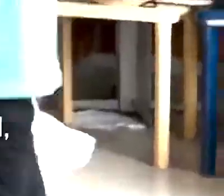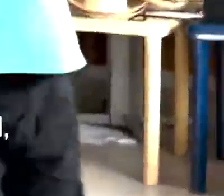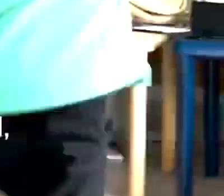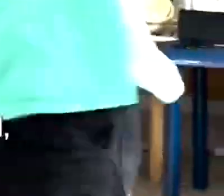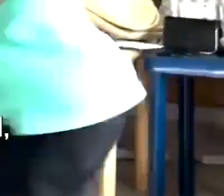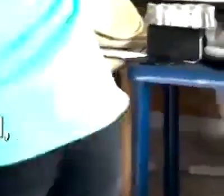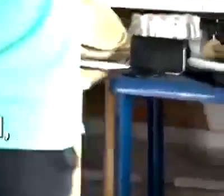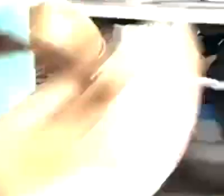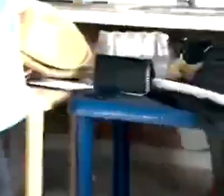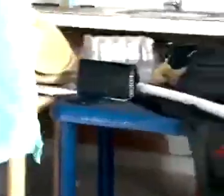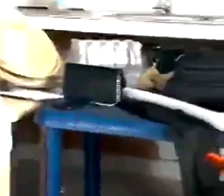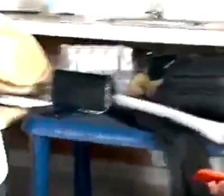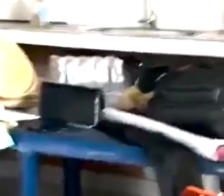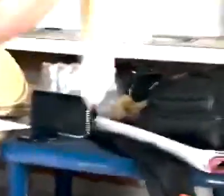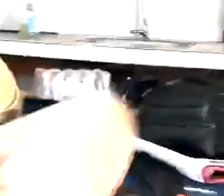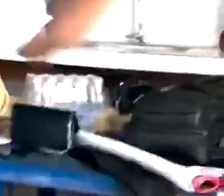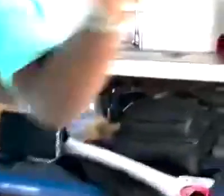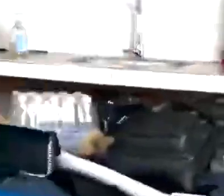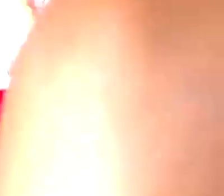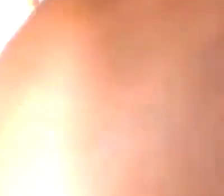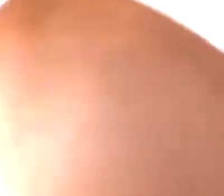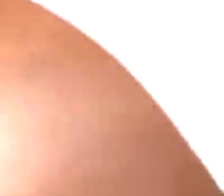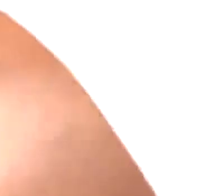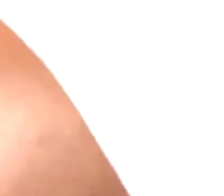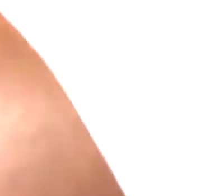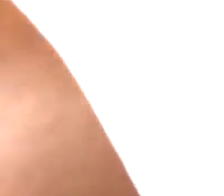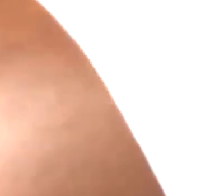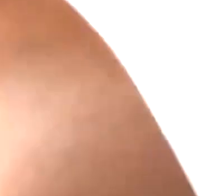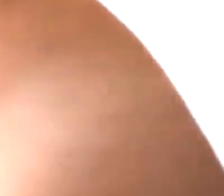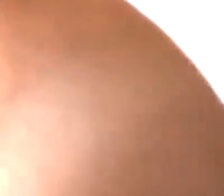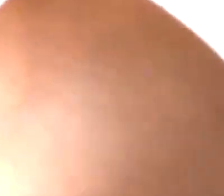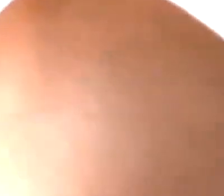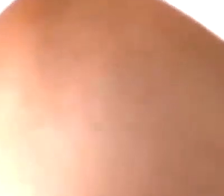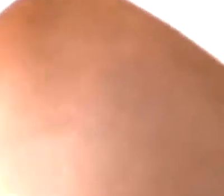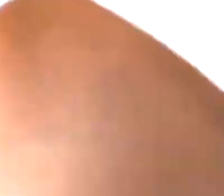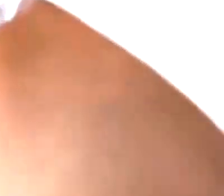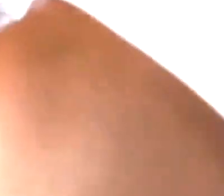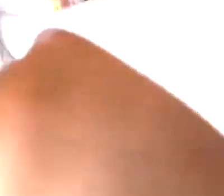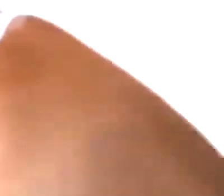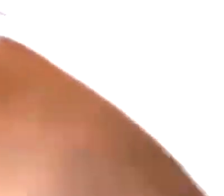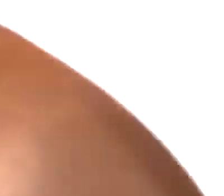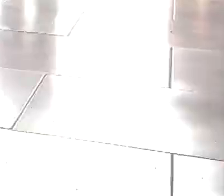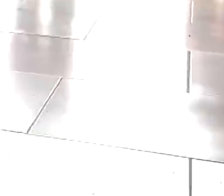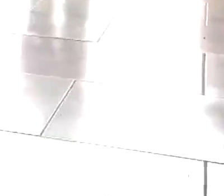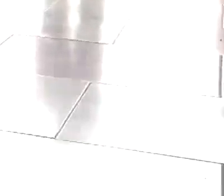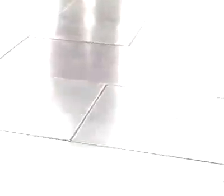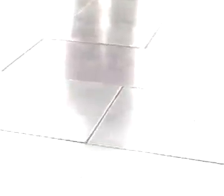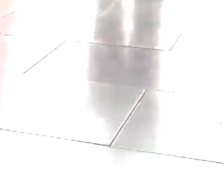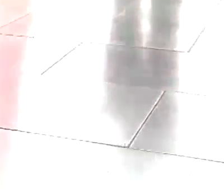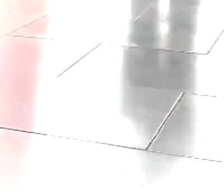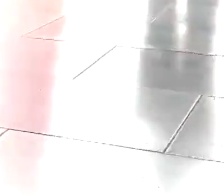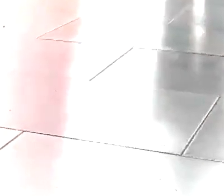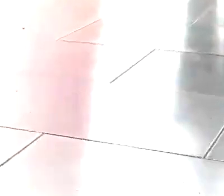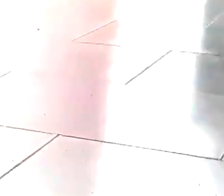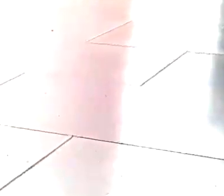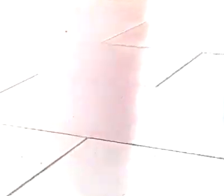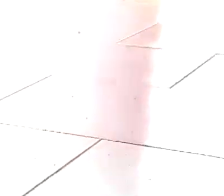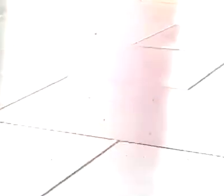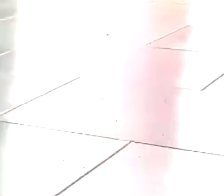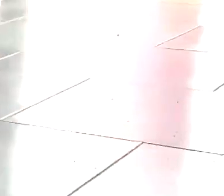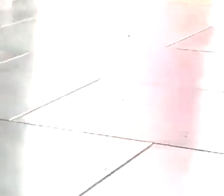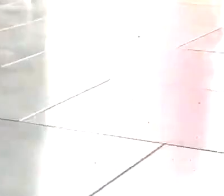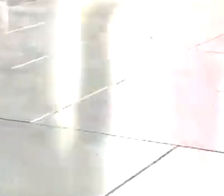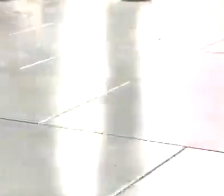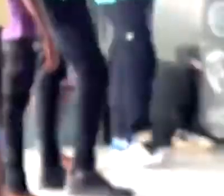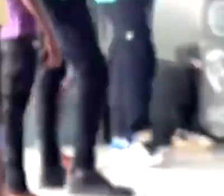qué es mucho más difícil, porque no es que nos vamos a quedar ahí. Pero cuando tenemos recursos es mucho más fácil, porque podemos dar unas mejores clases, que el lugar